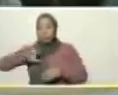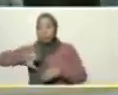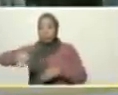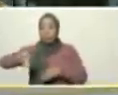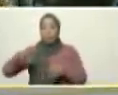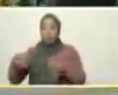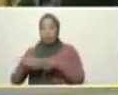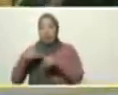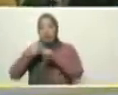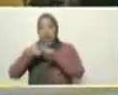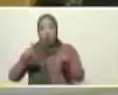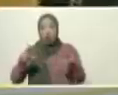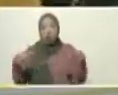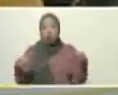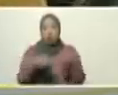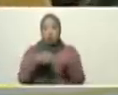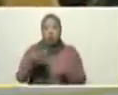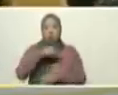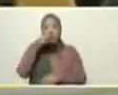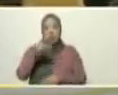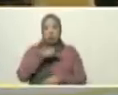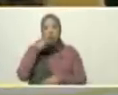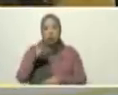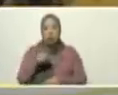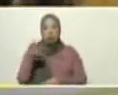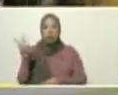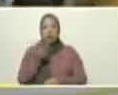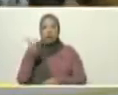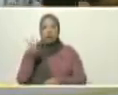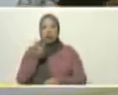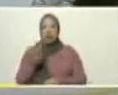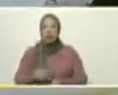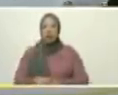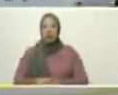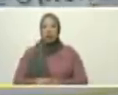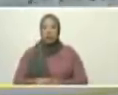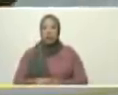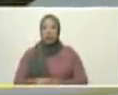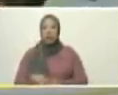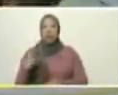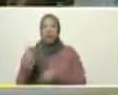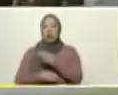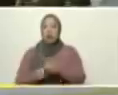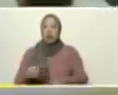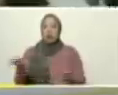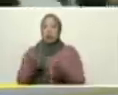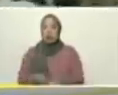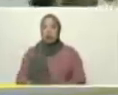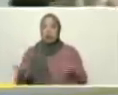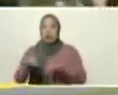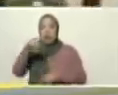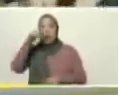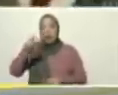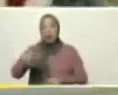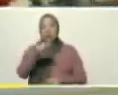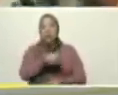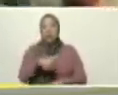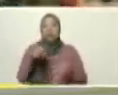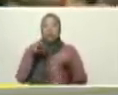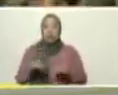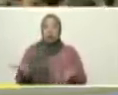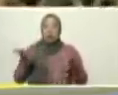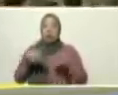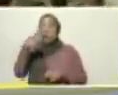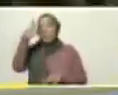pueblo patriótico. No. En Venezuela, la vanguardia esclarecida fue el pueblo de a pie, el pueblo